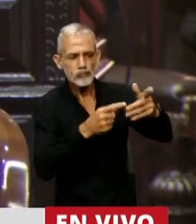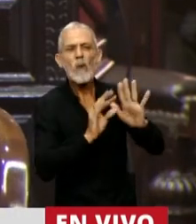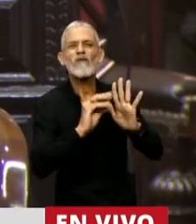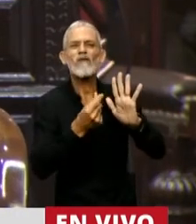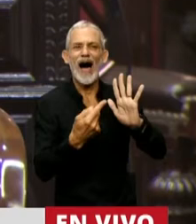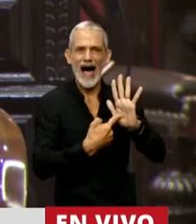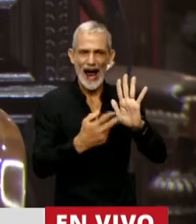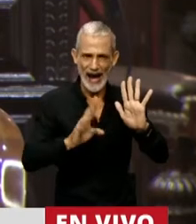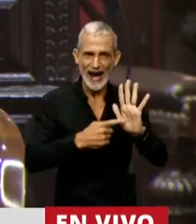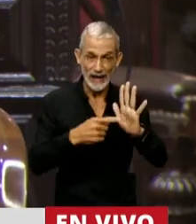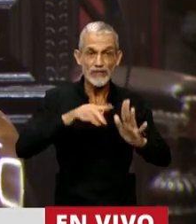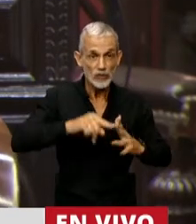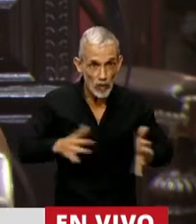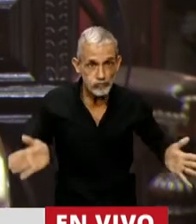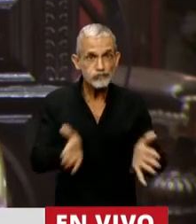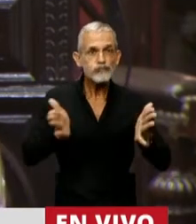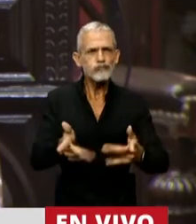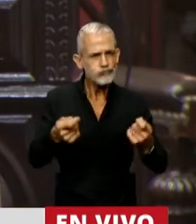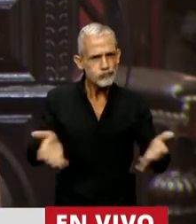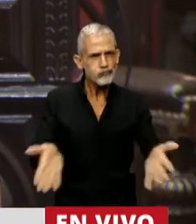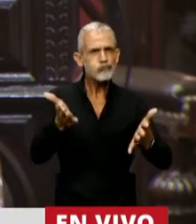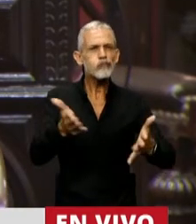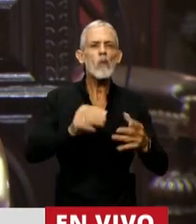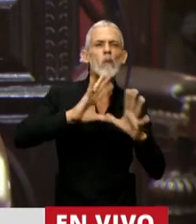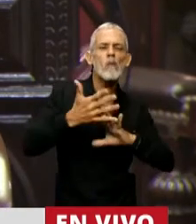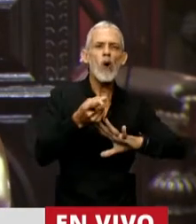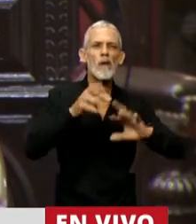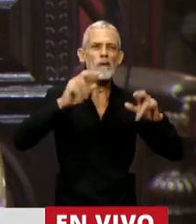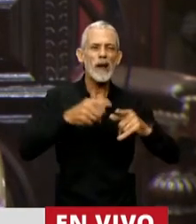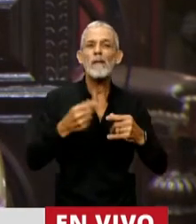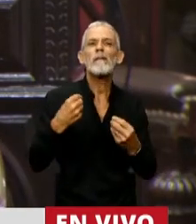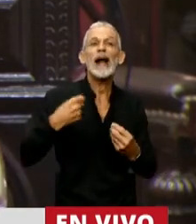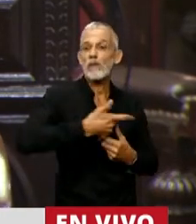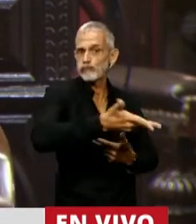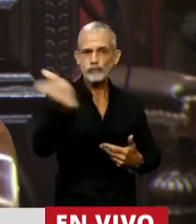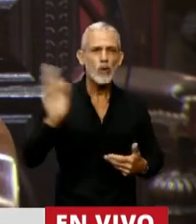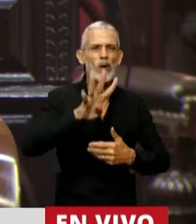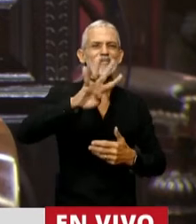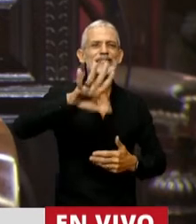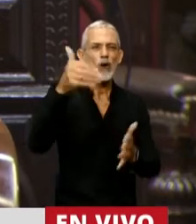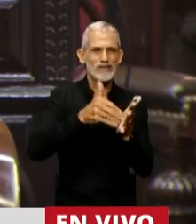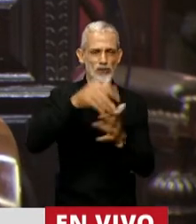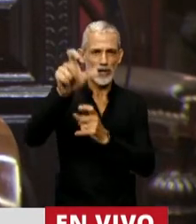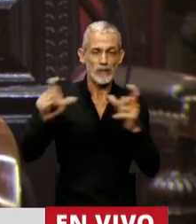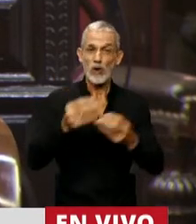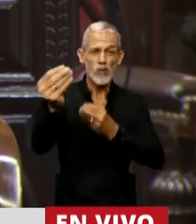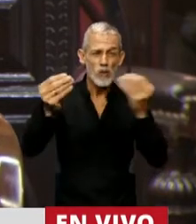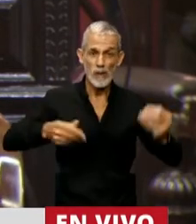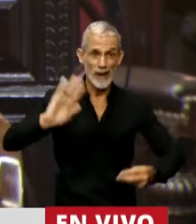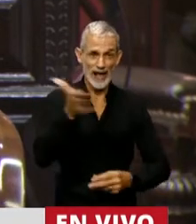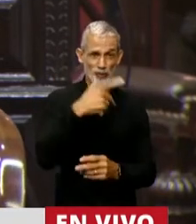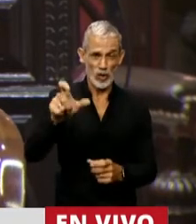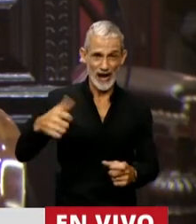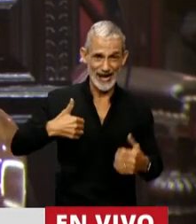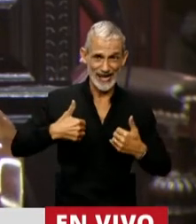Y nosotros impulsamos un modelo económico para los 45 millones de argentinos, con laburo para todos los argentinos.